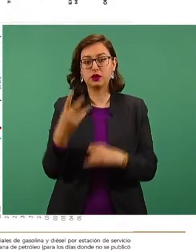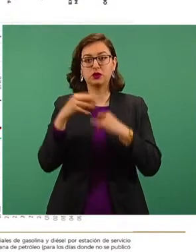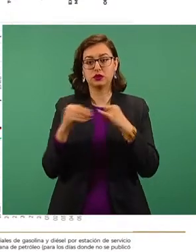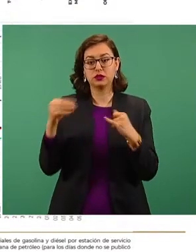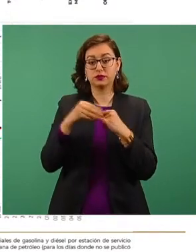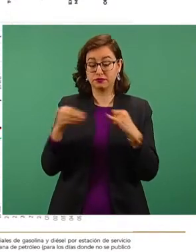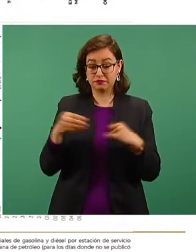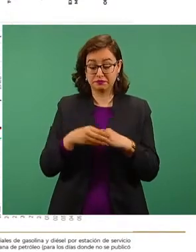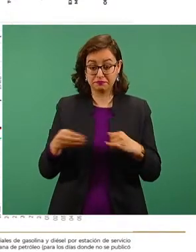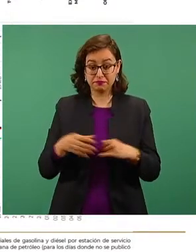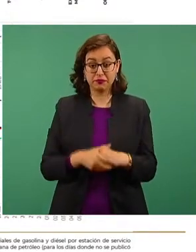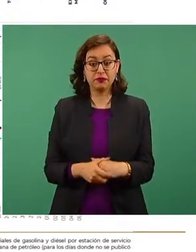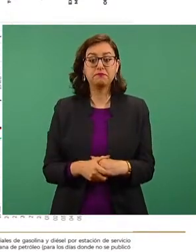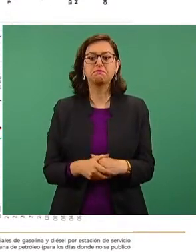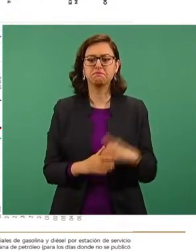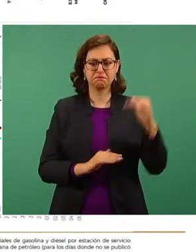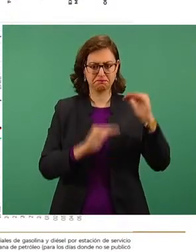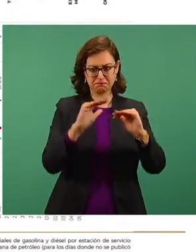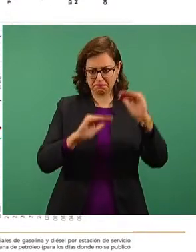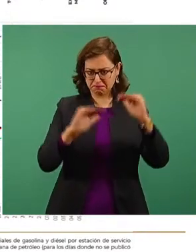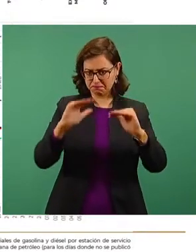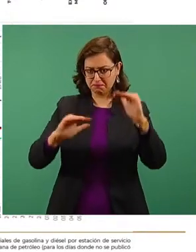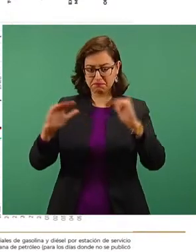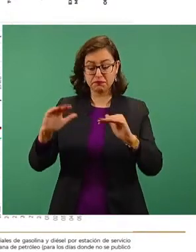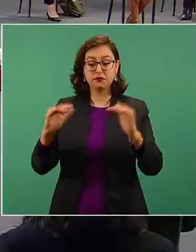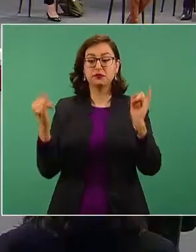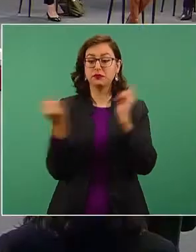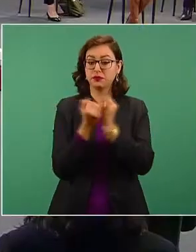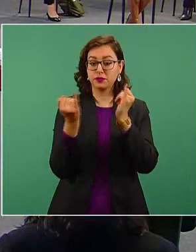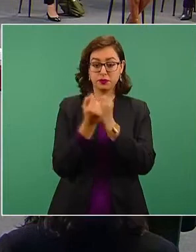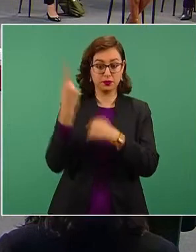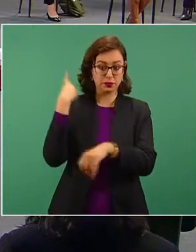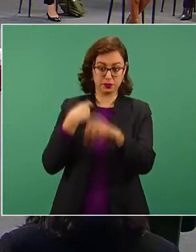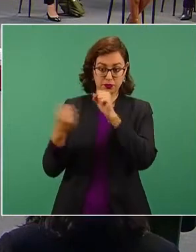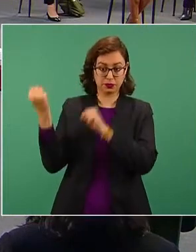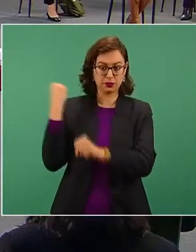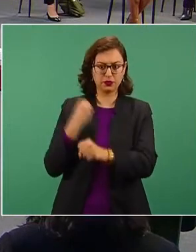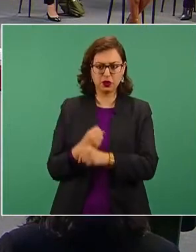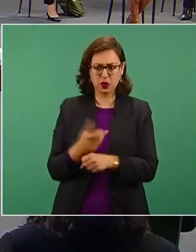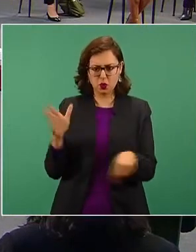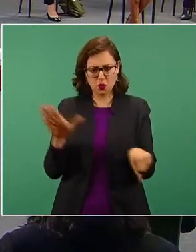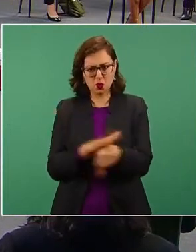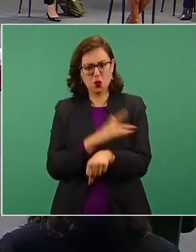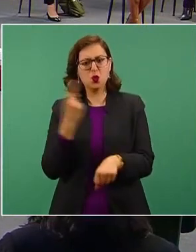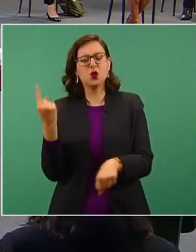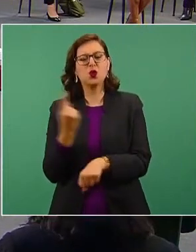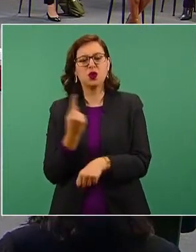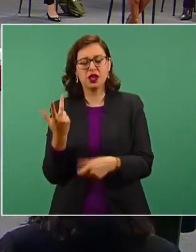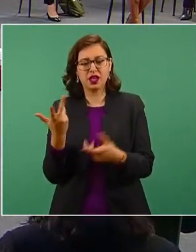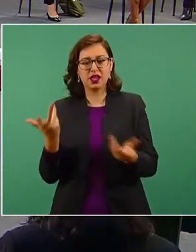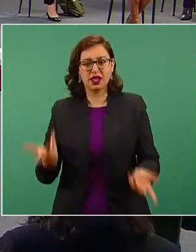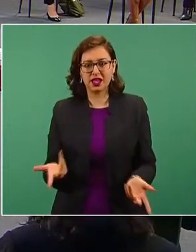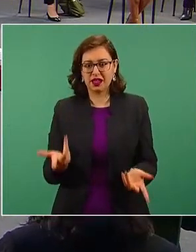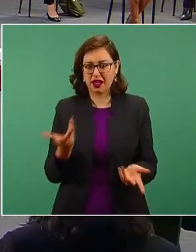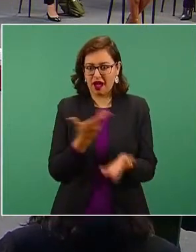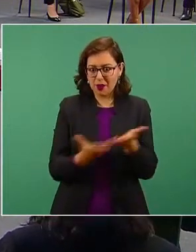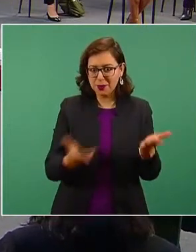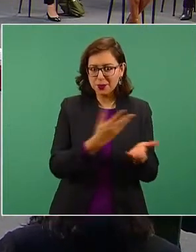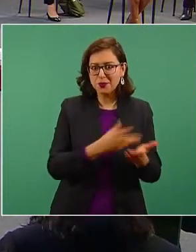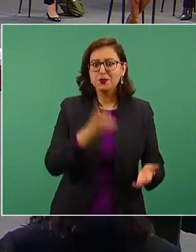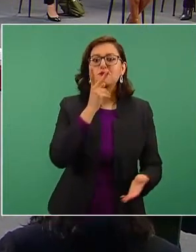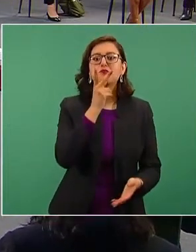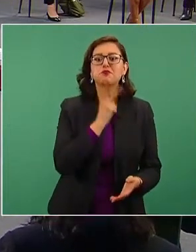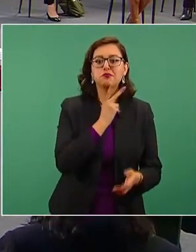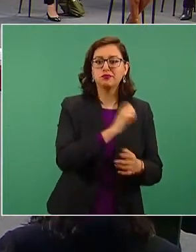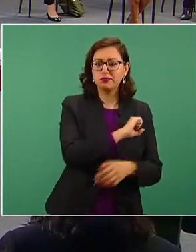20 pesos con 24 centavos. Son promedios muy similares a los que había hace un año. Y eso tomando en cuenta que ha subido muchísimo